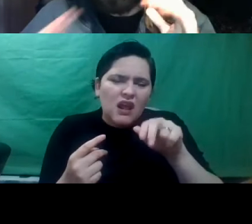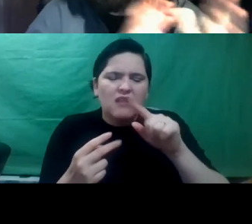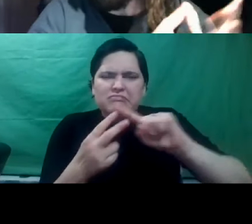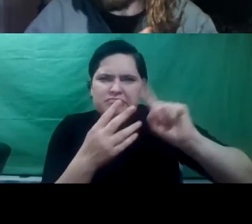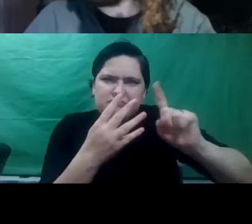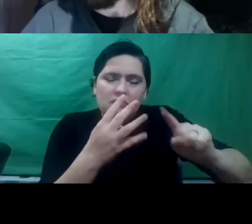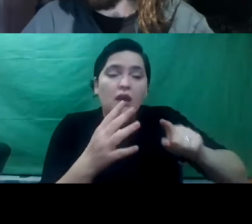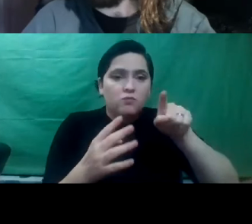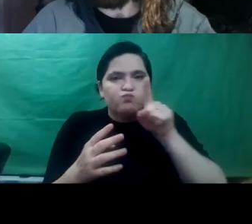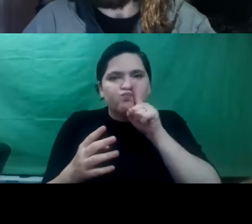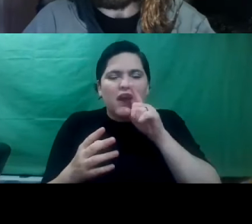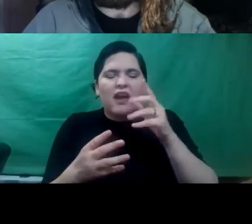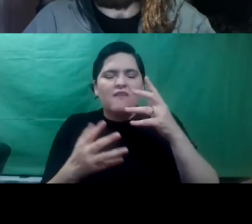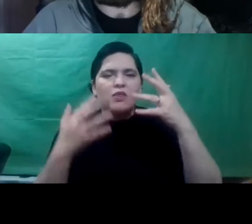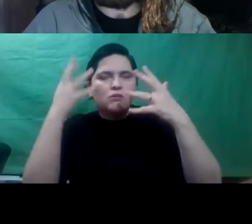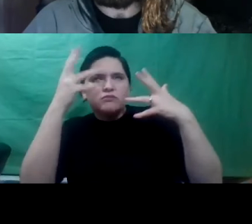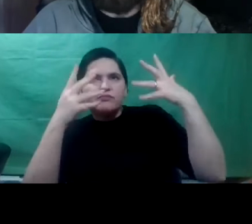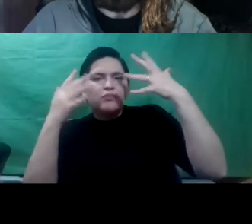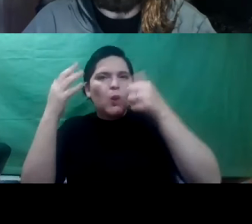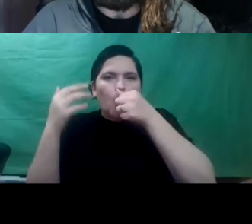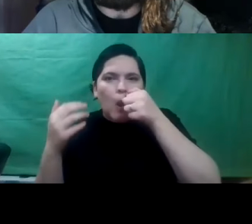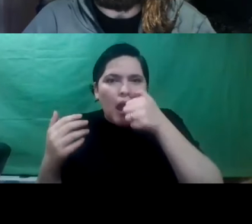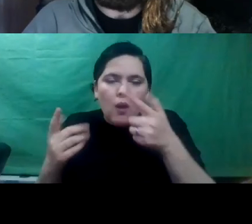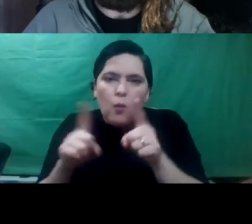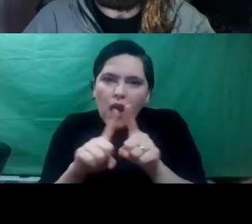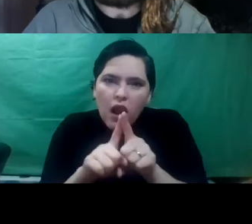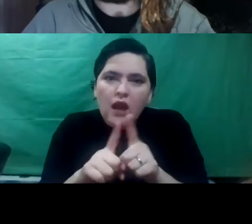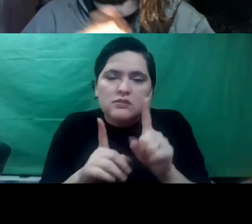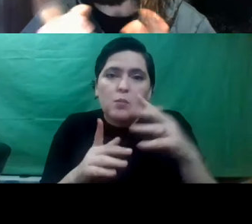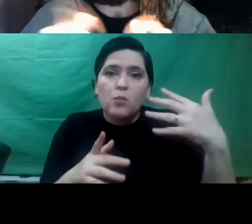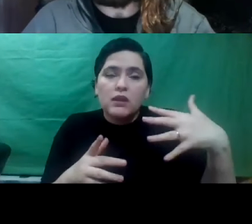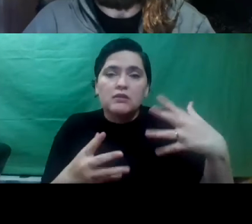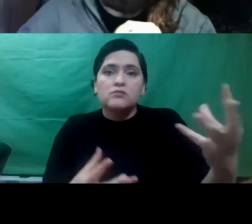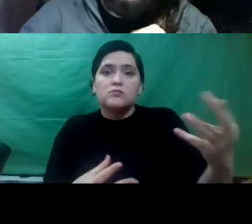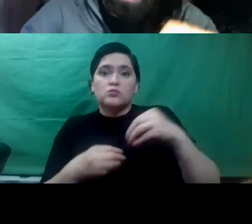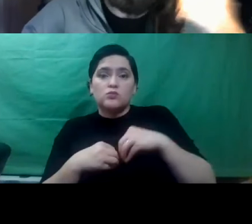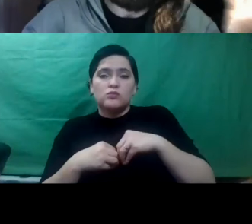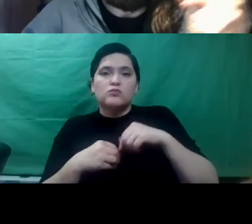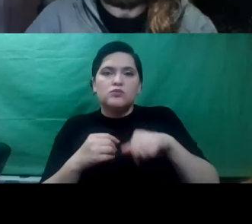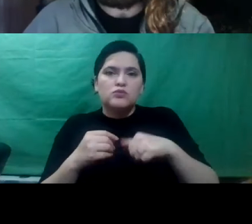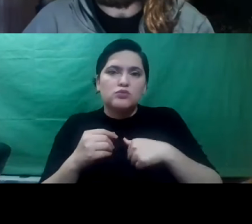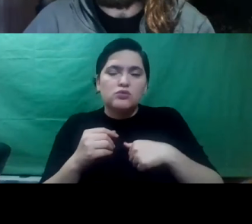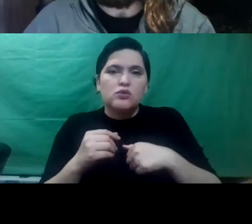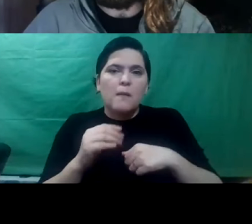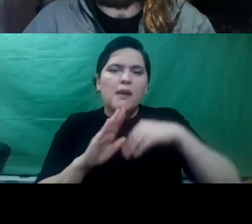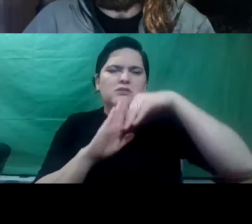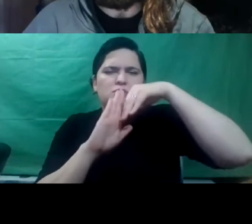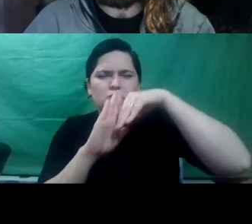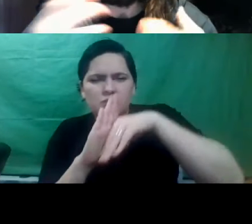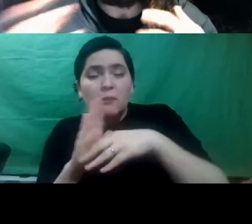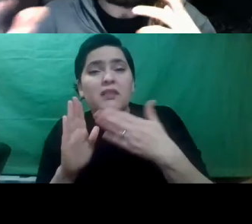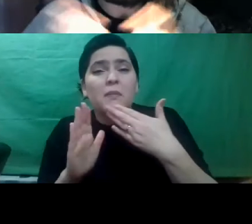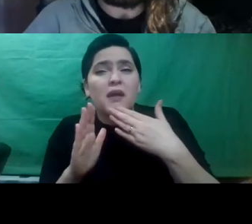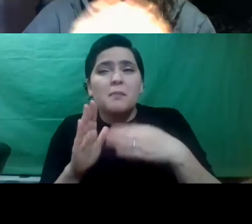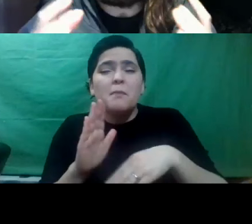Entonces, por ahí se le da un rol bastante importante al receptor de serotonina 2A en el aumento de entropía y también en el aumento de la